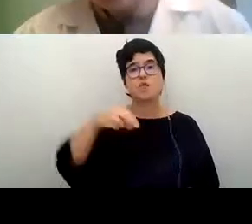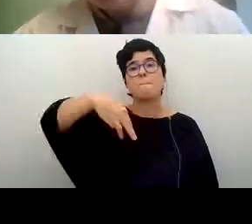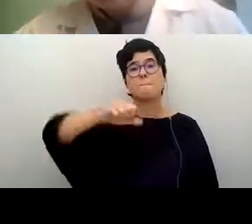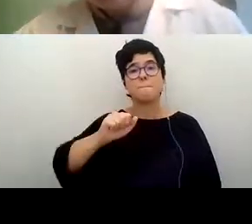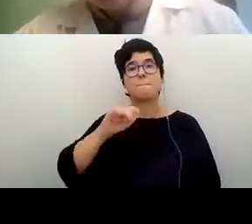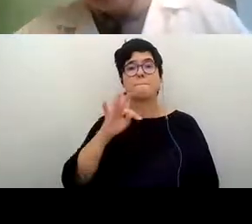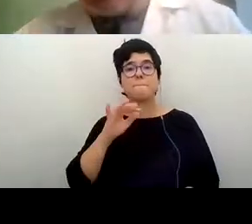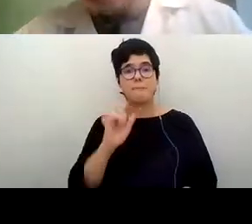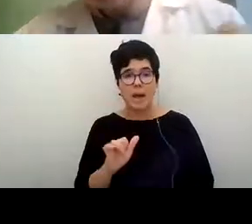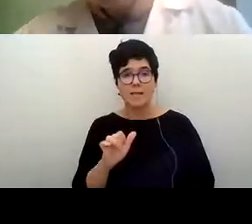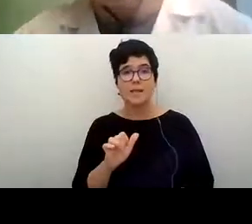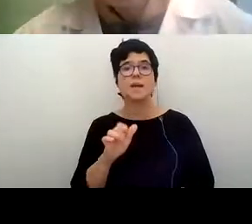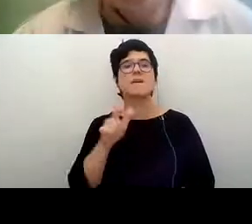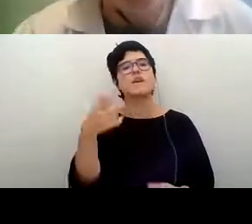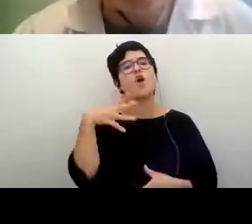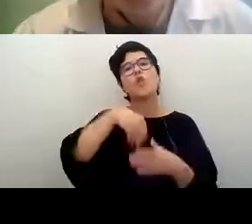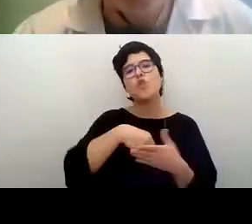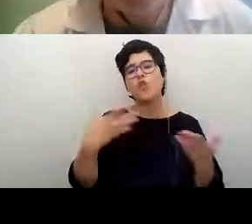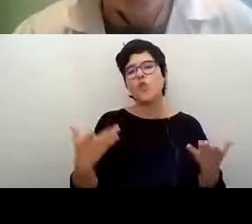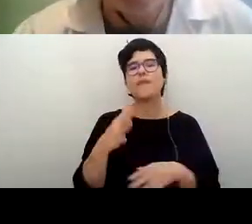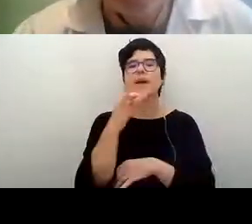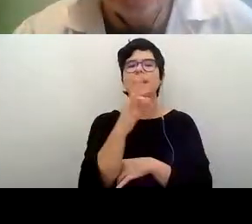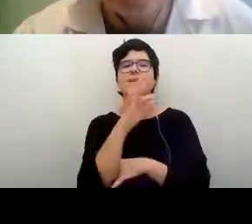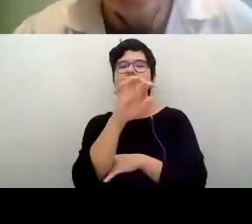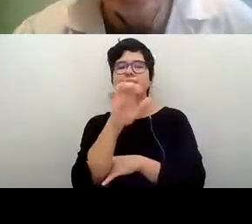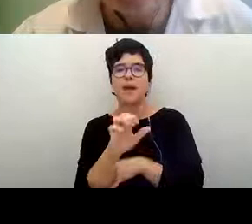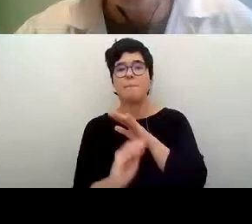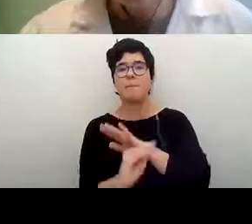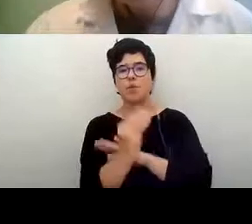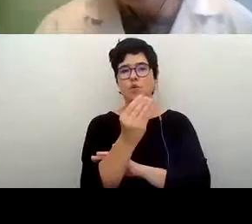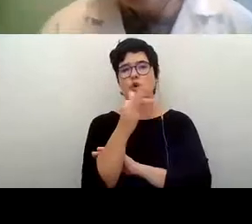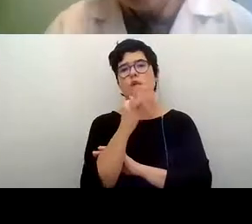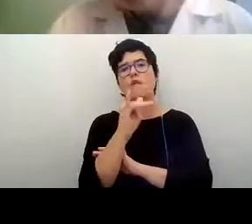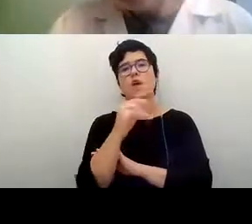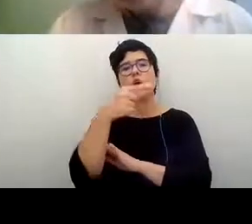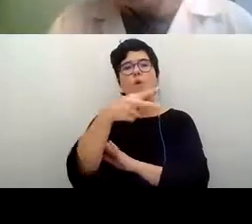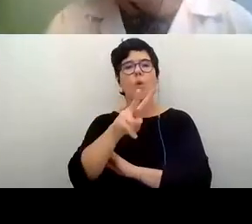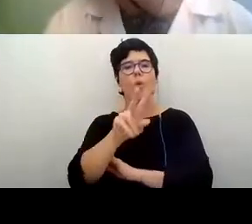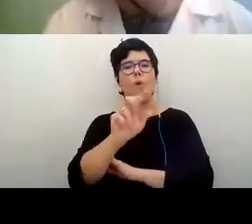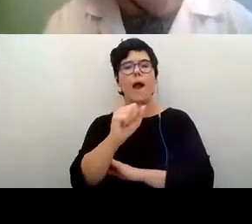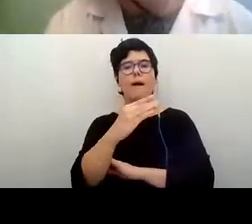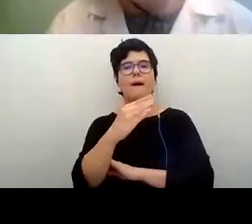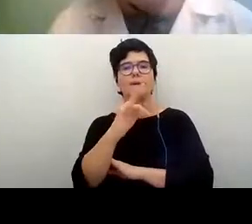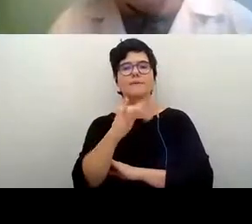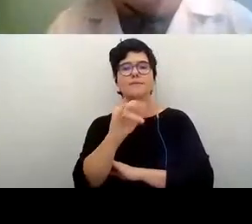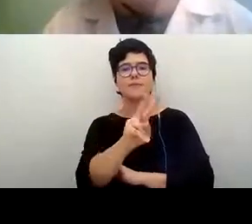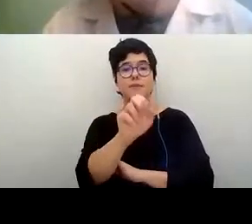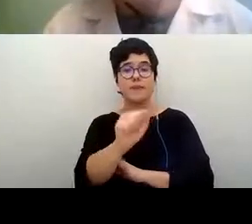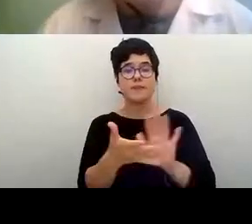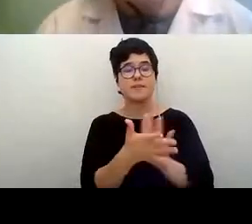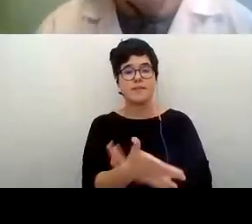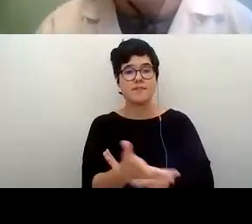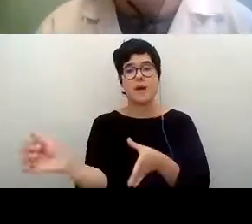añadir té Figuactive a nuestra pauta habitual nos va a dar ese plus de